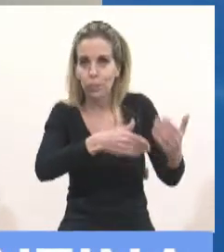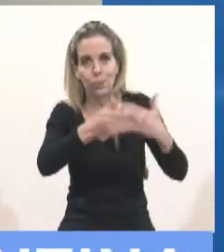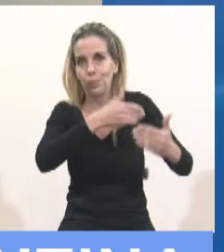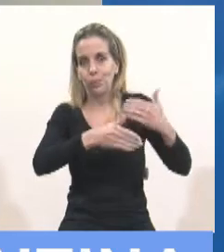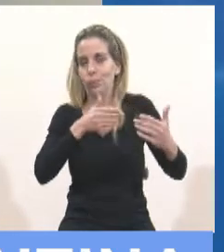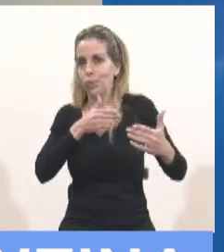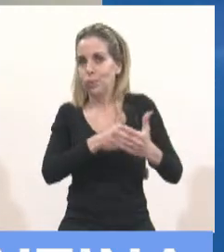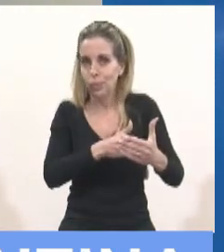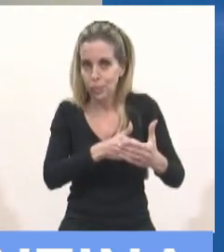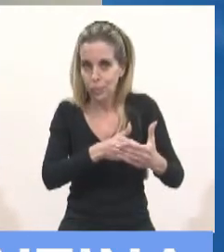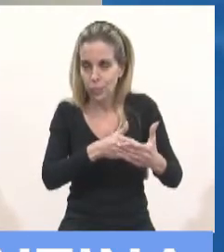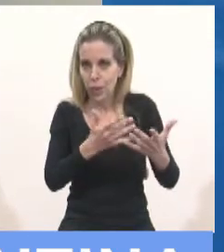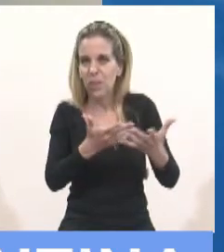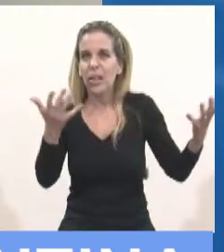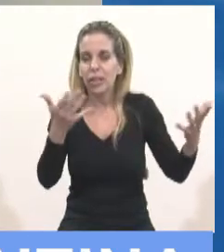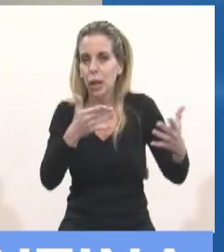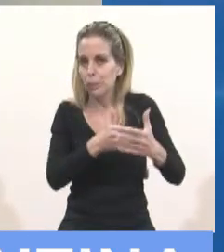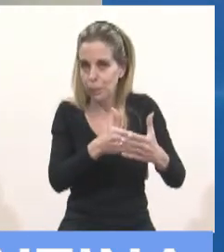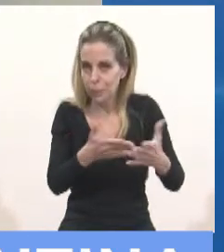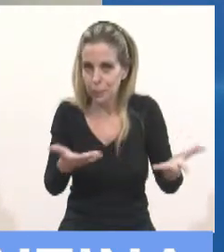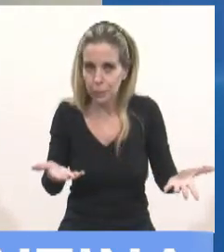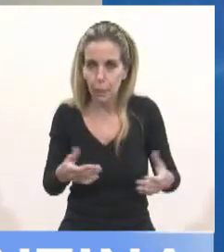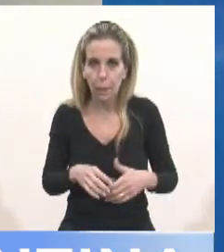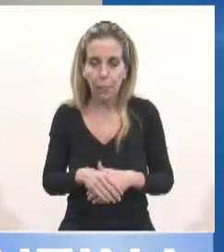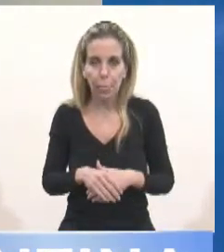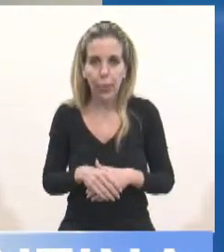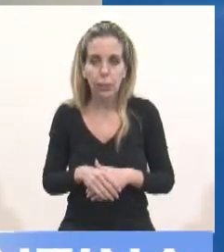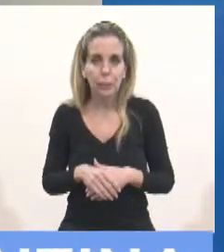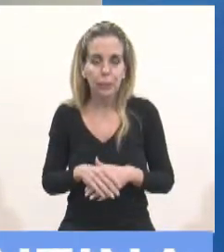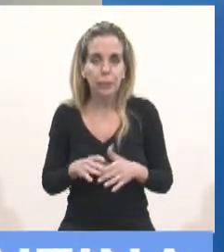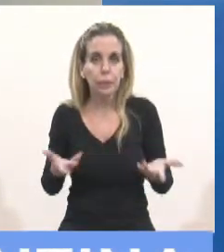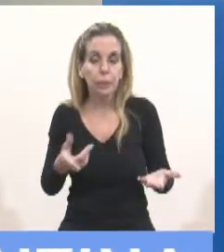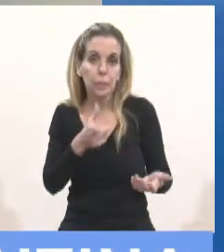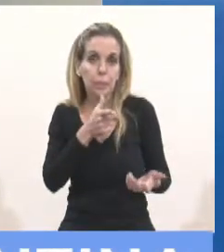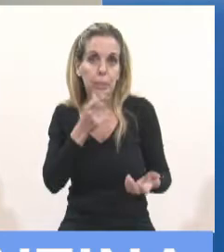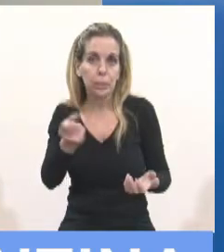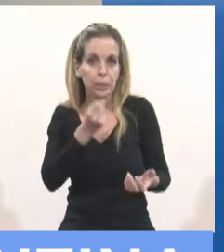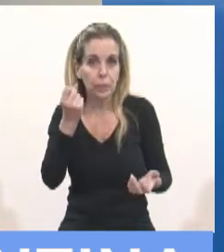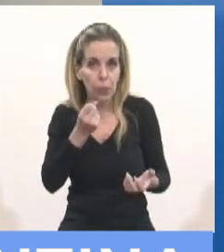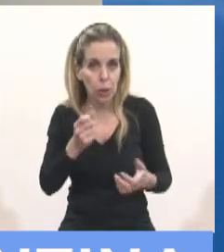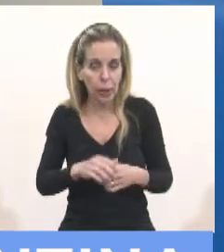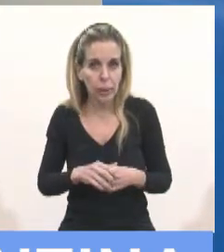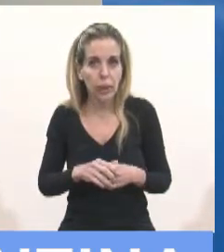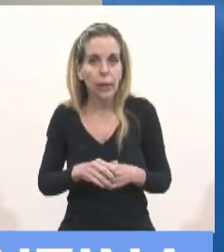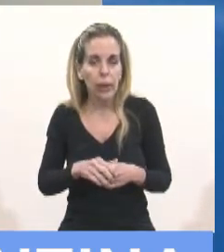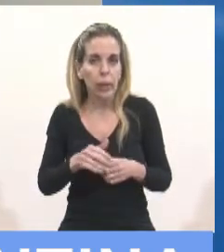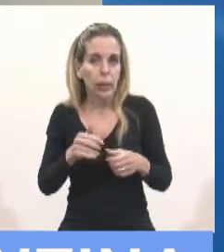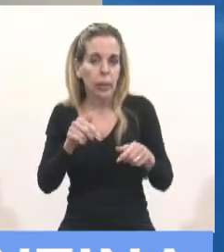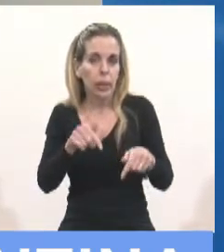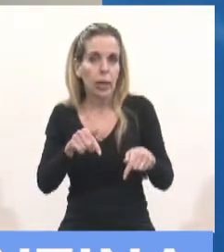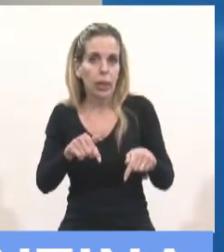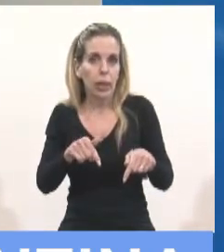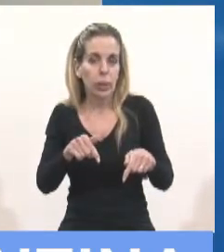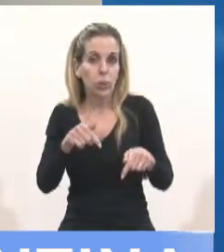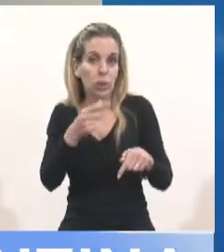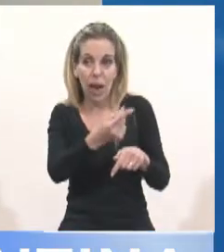su felicidad. Por eso me parece importante que tengamos presente esto.